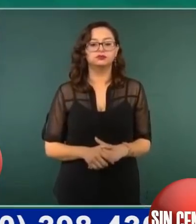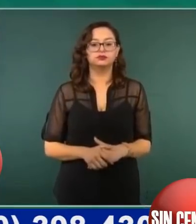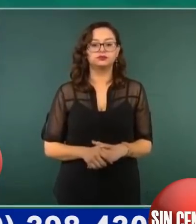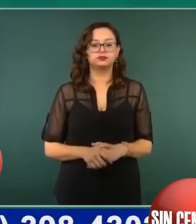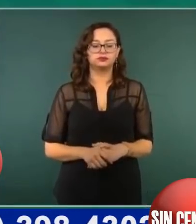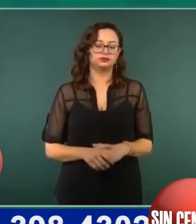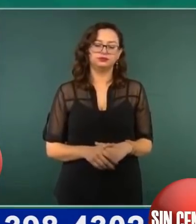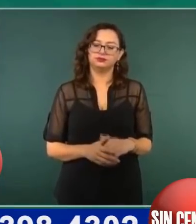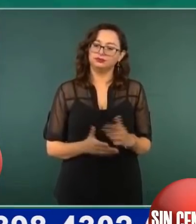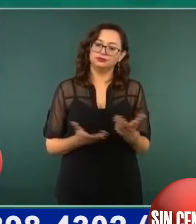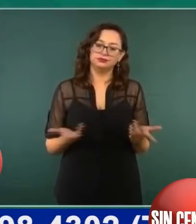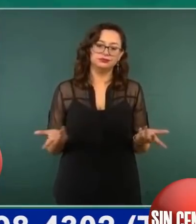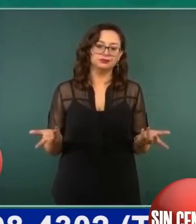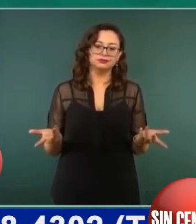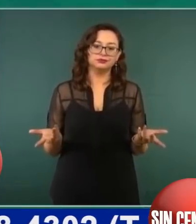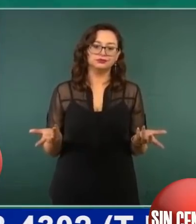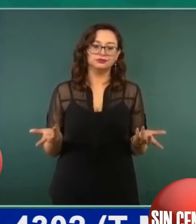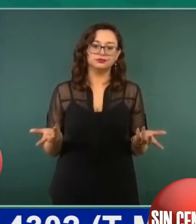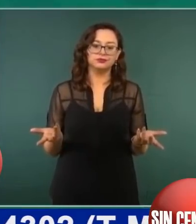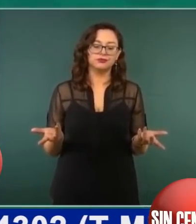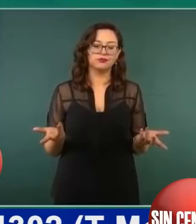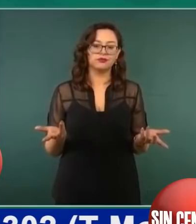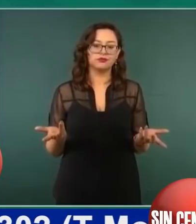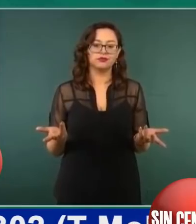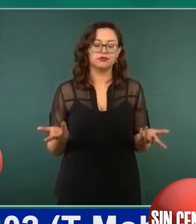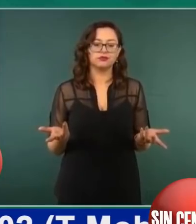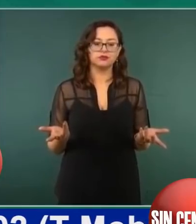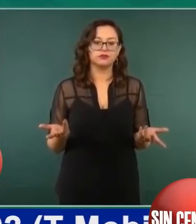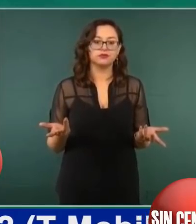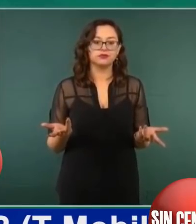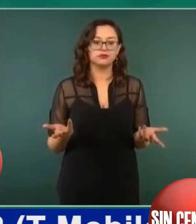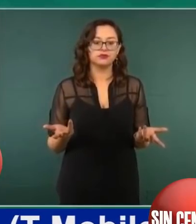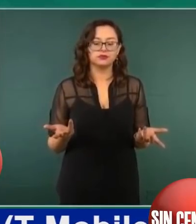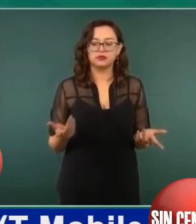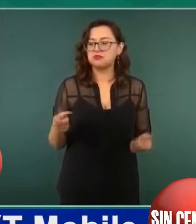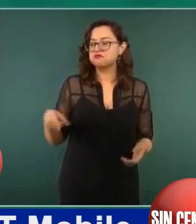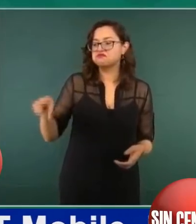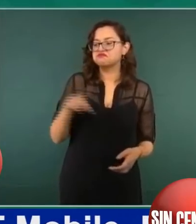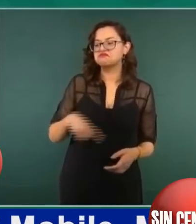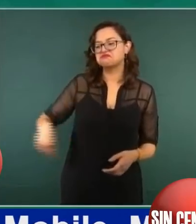O sea, no era una prioridad